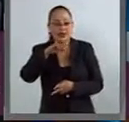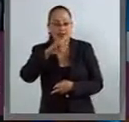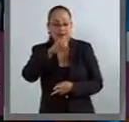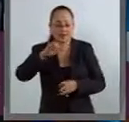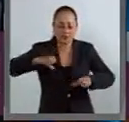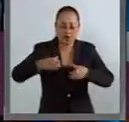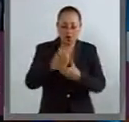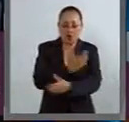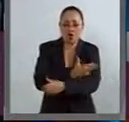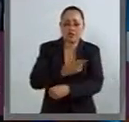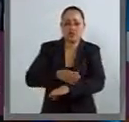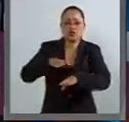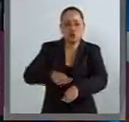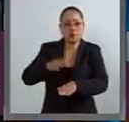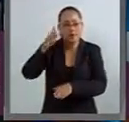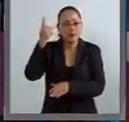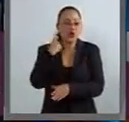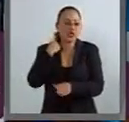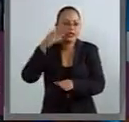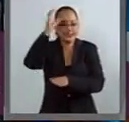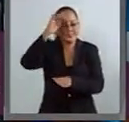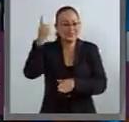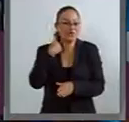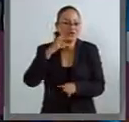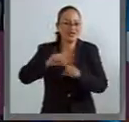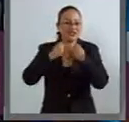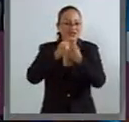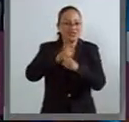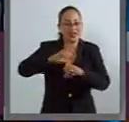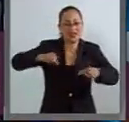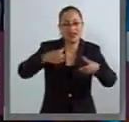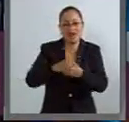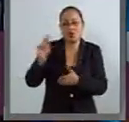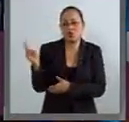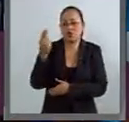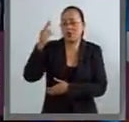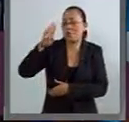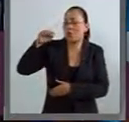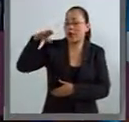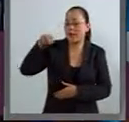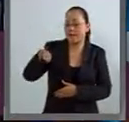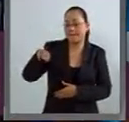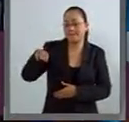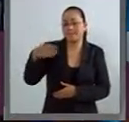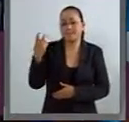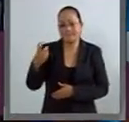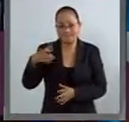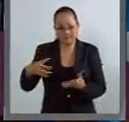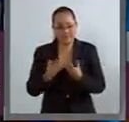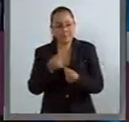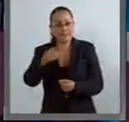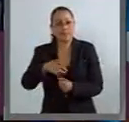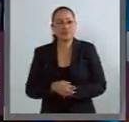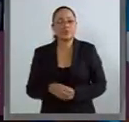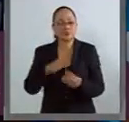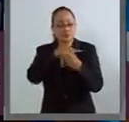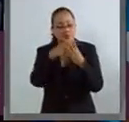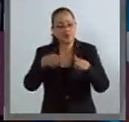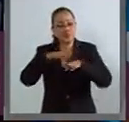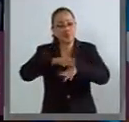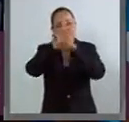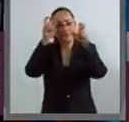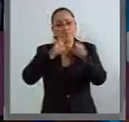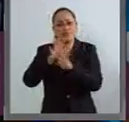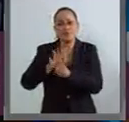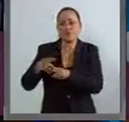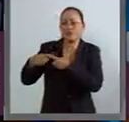Estudios Políticos de la Facultad de Ciencias Políticas y Sociales de la Universidad Nacional Autónoma de México, quienes hablaron